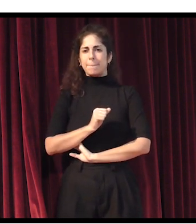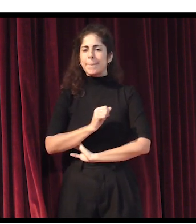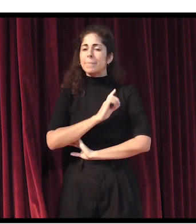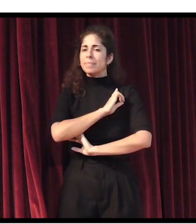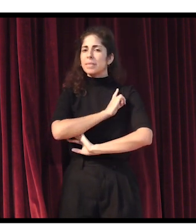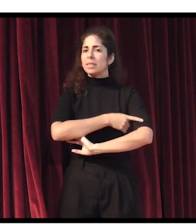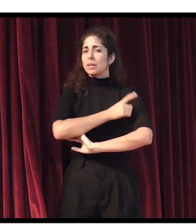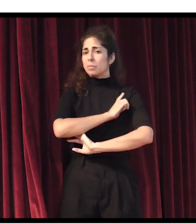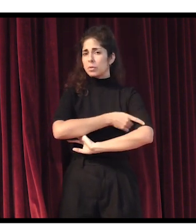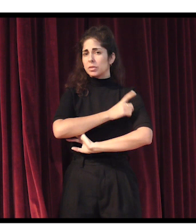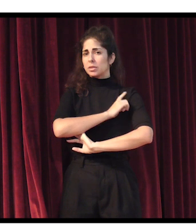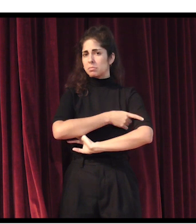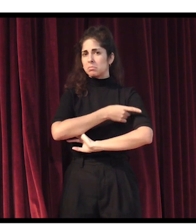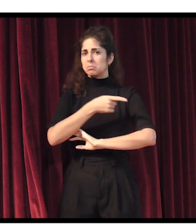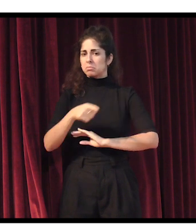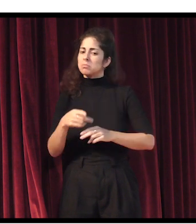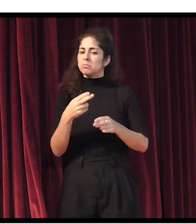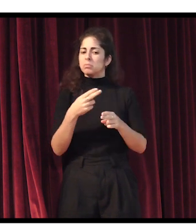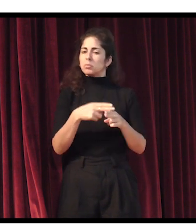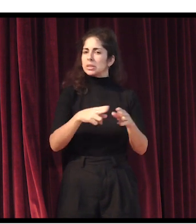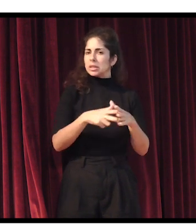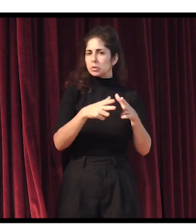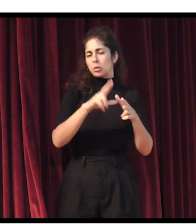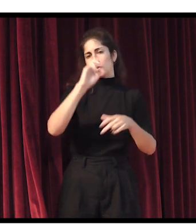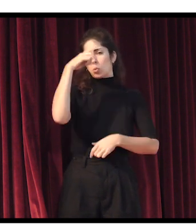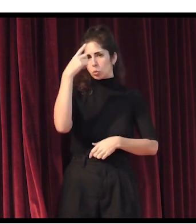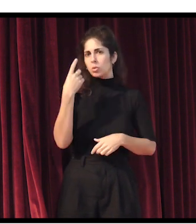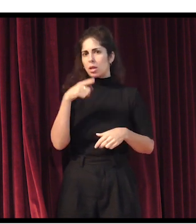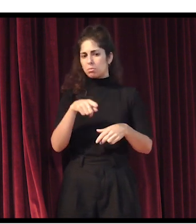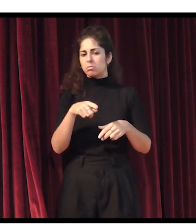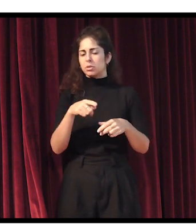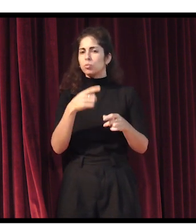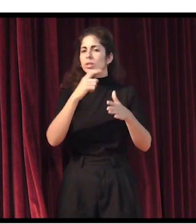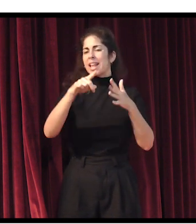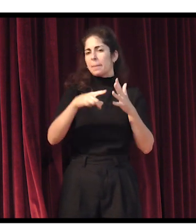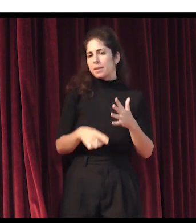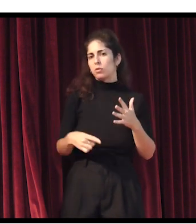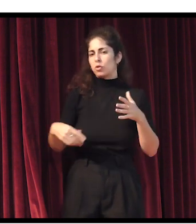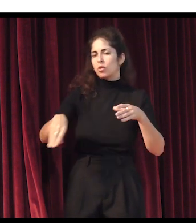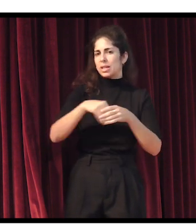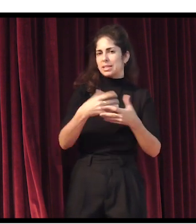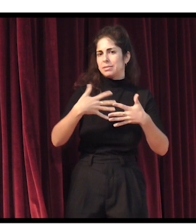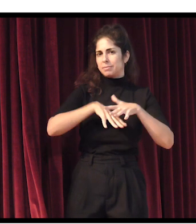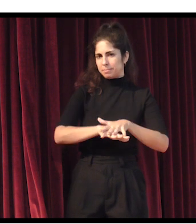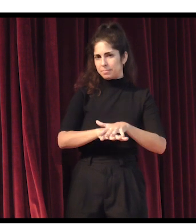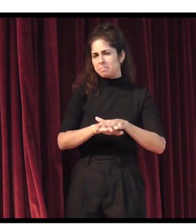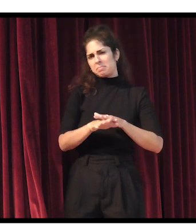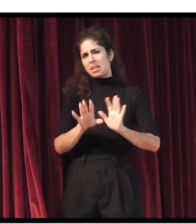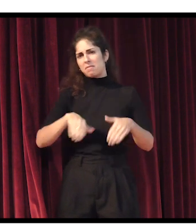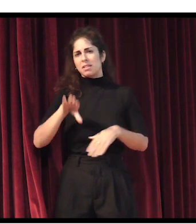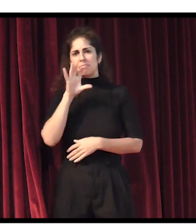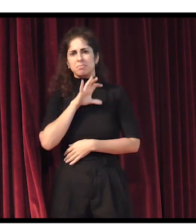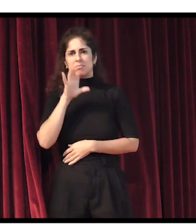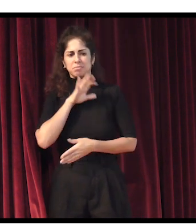Dice que el deporte, en cuanto parte integrante de una política sociocultural, ha llegado a ser una necesidad imperiosa, exigida tanto